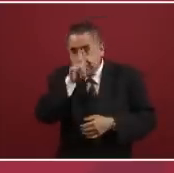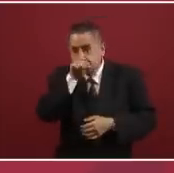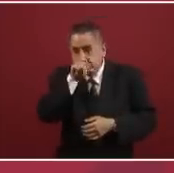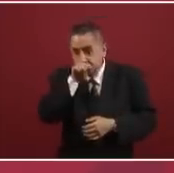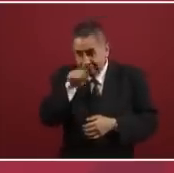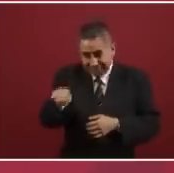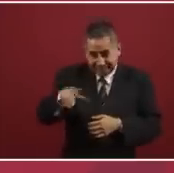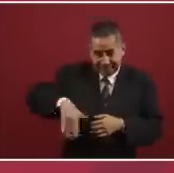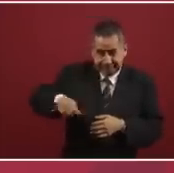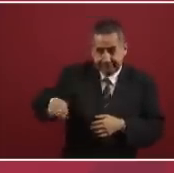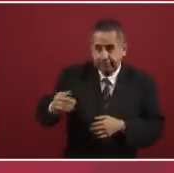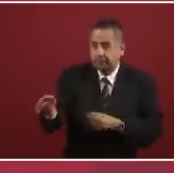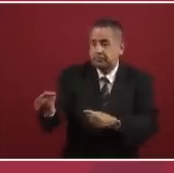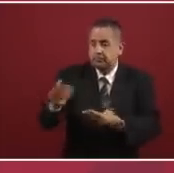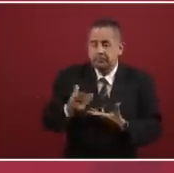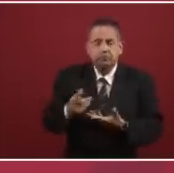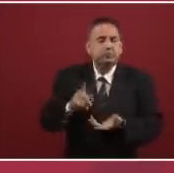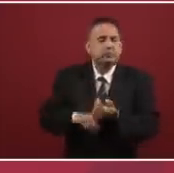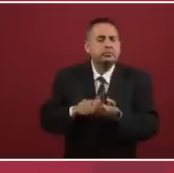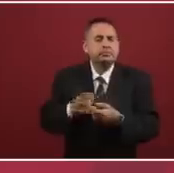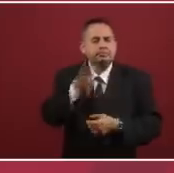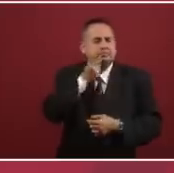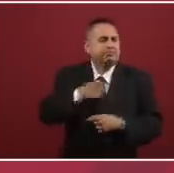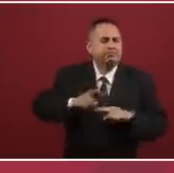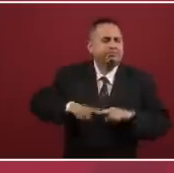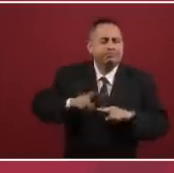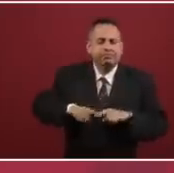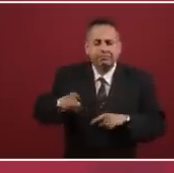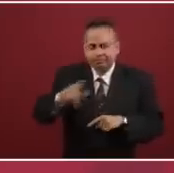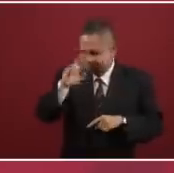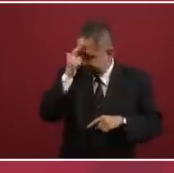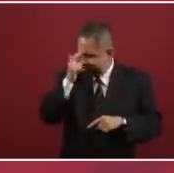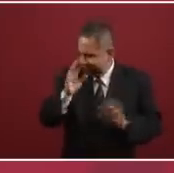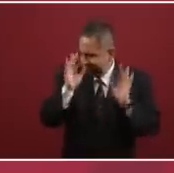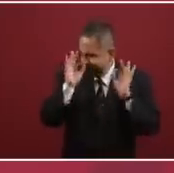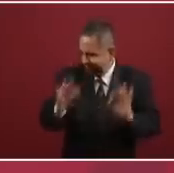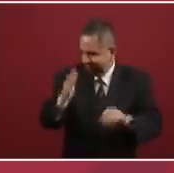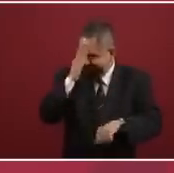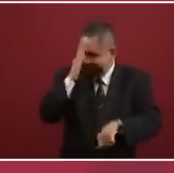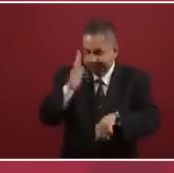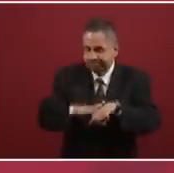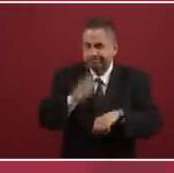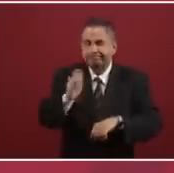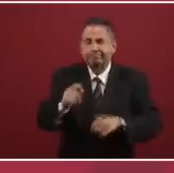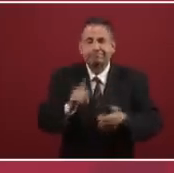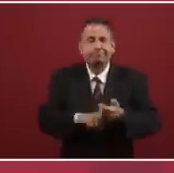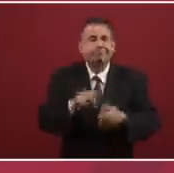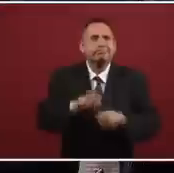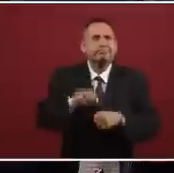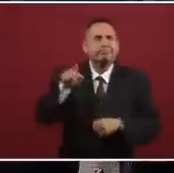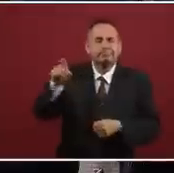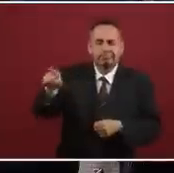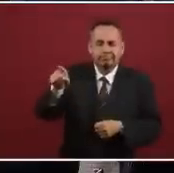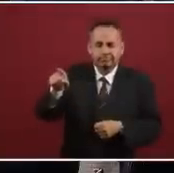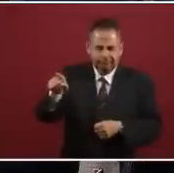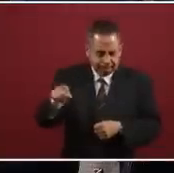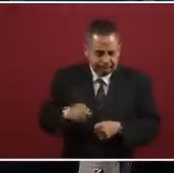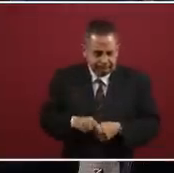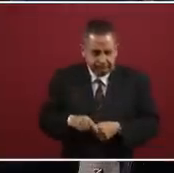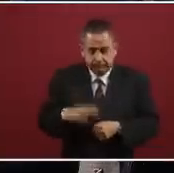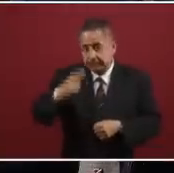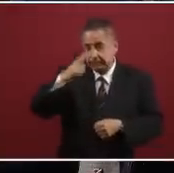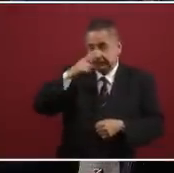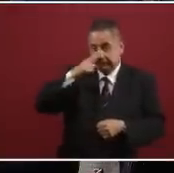Me lo plantearon, me acuerdo perfectamente, en